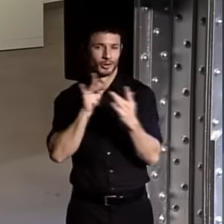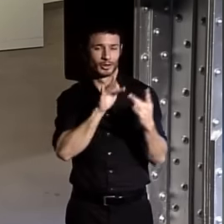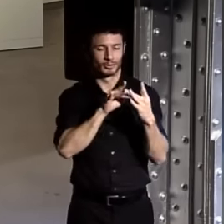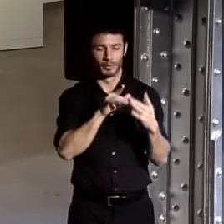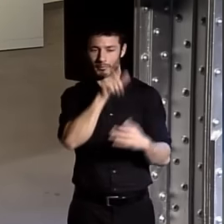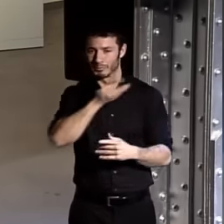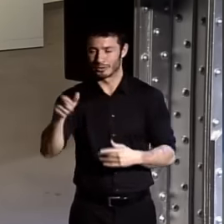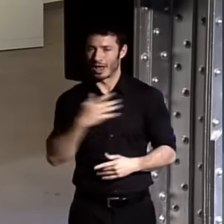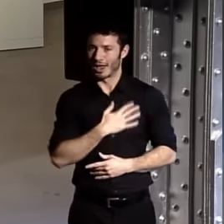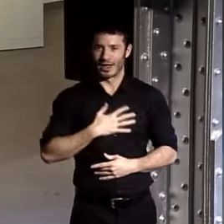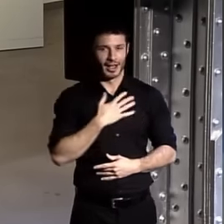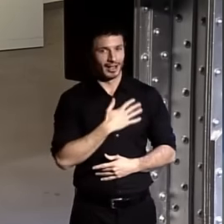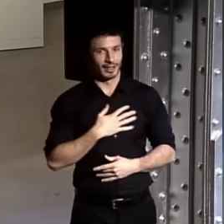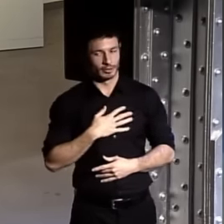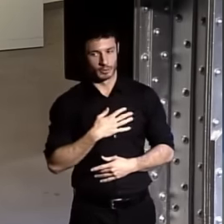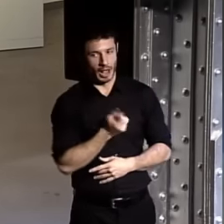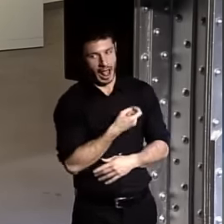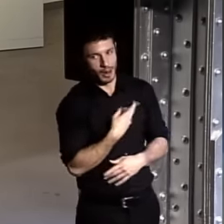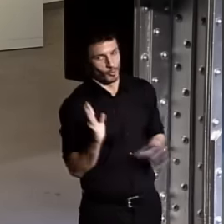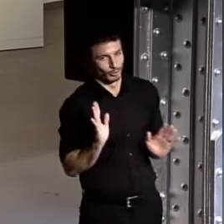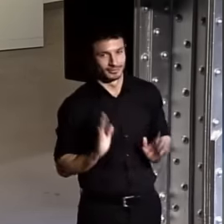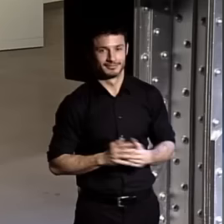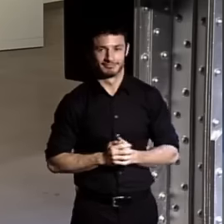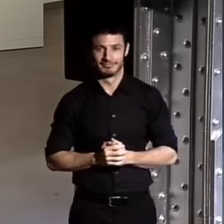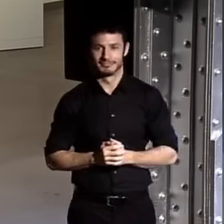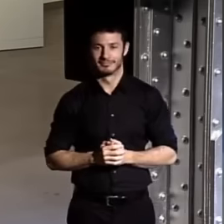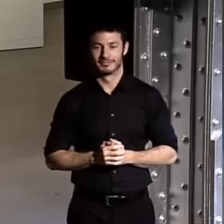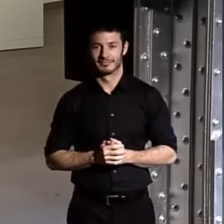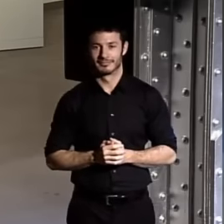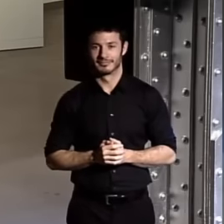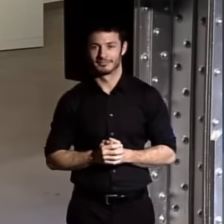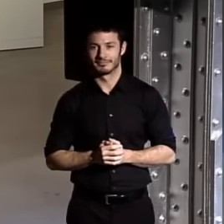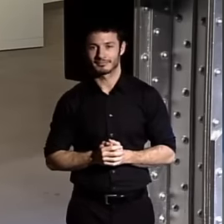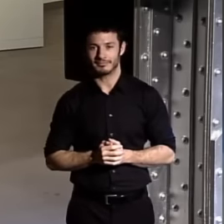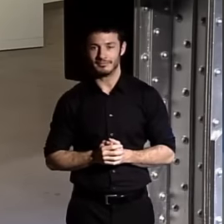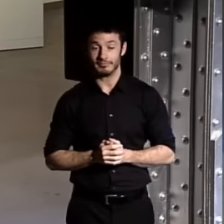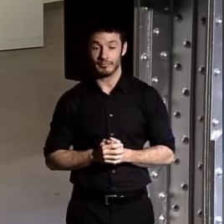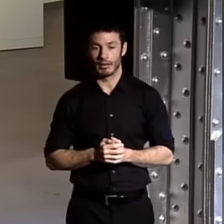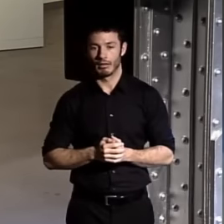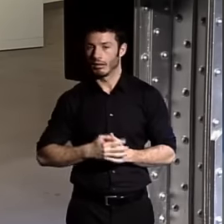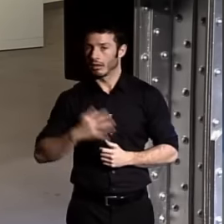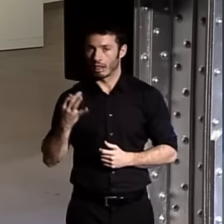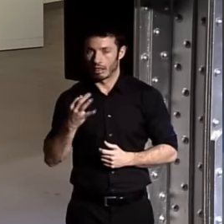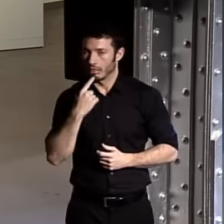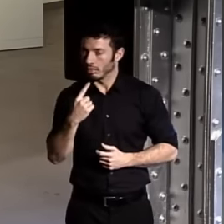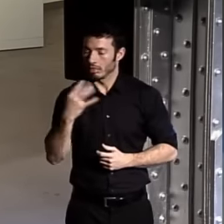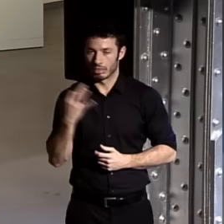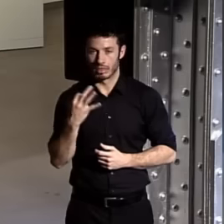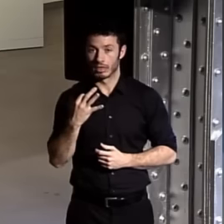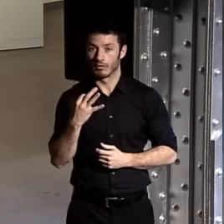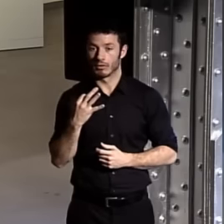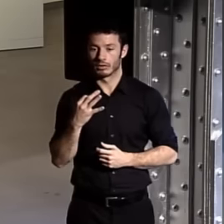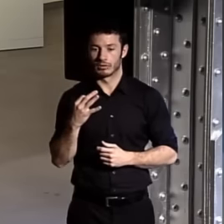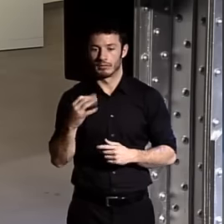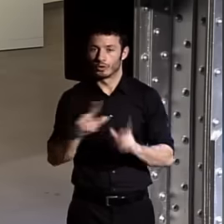y accesible y debo y debo y debo decir y debo decir que que tenemos aquí una una